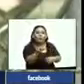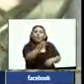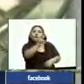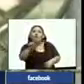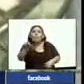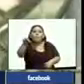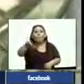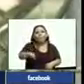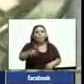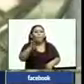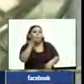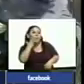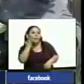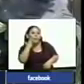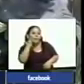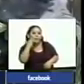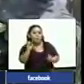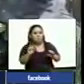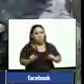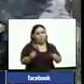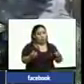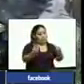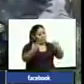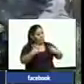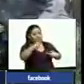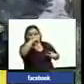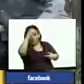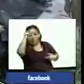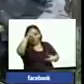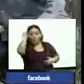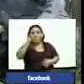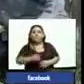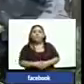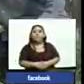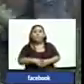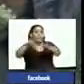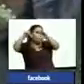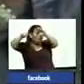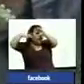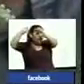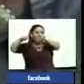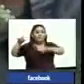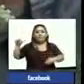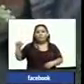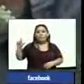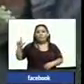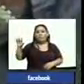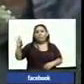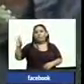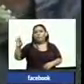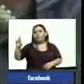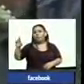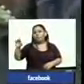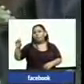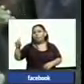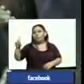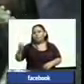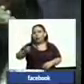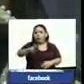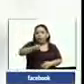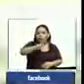una opción de trabajo agrícola con imágenes de Alfredo López Julio Guevara